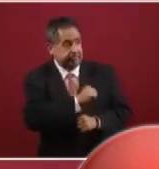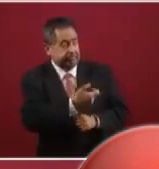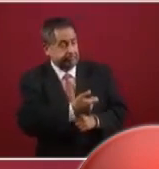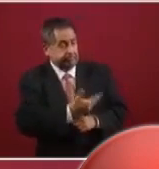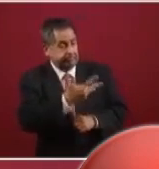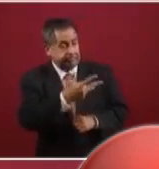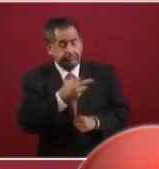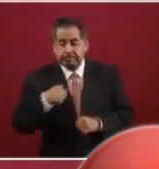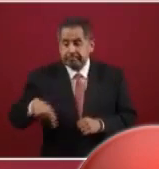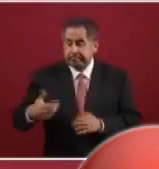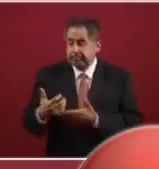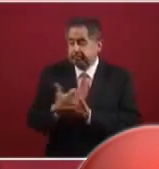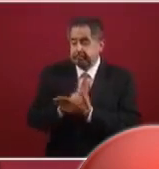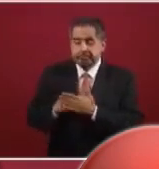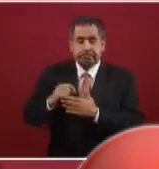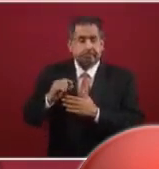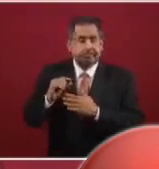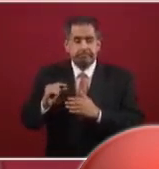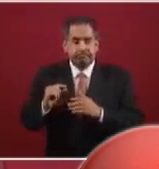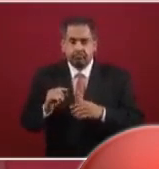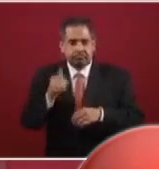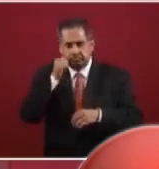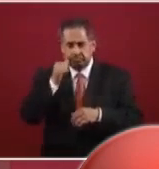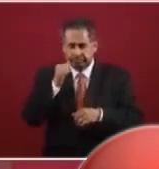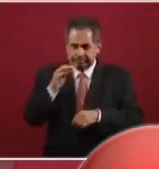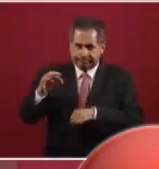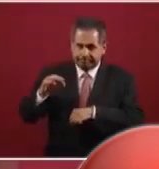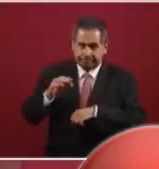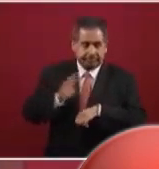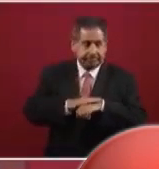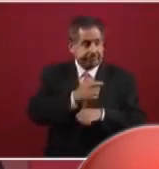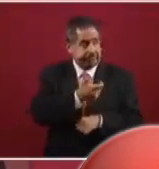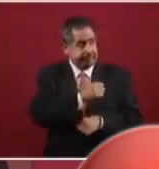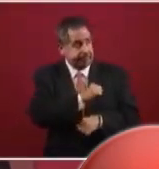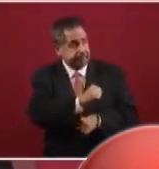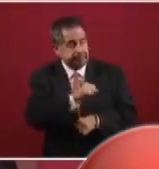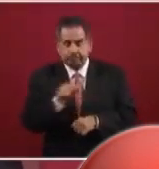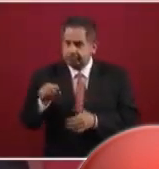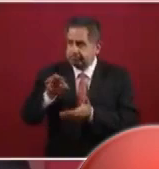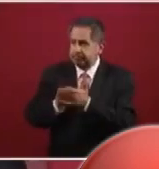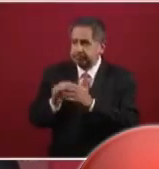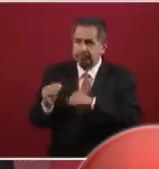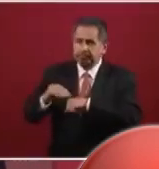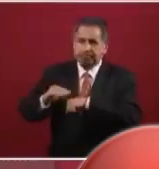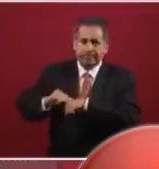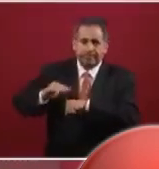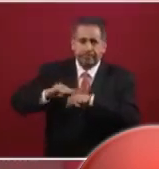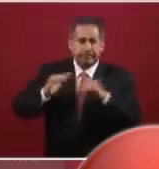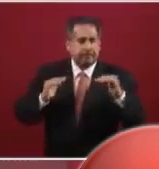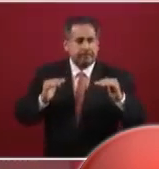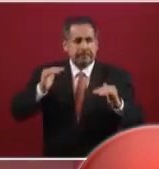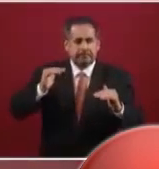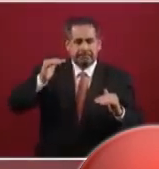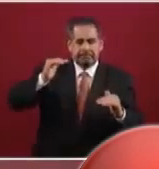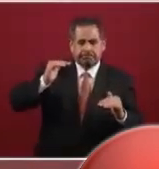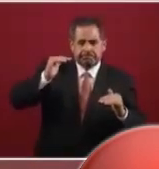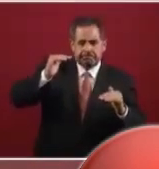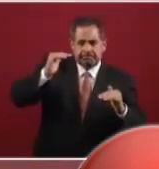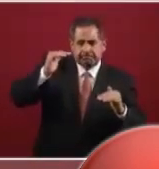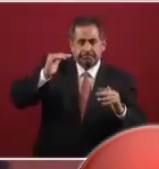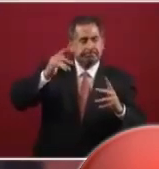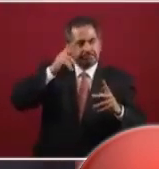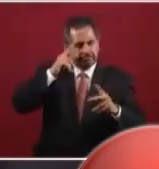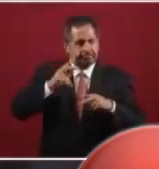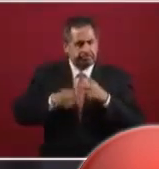Es pensar cuántos puntos arriba de la inflación se puede, para ir periódicamente,